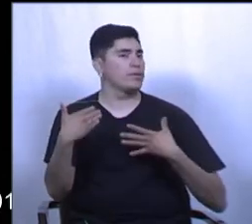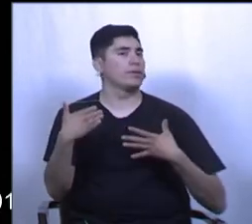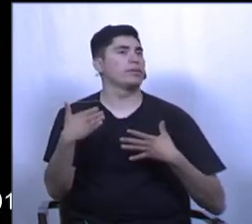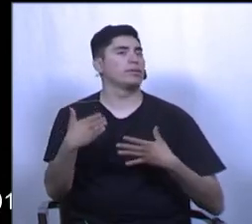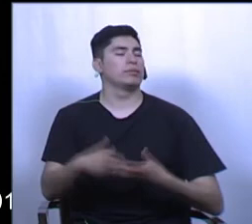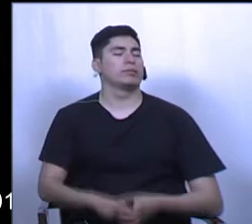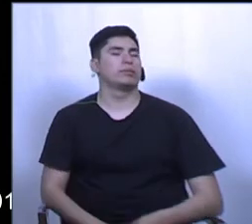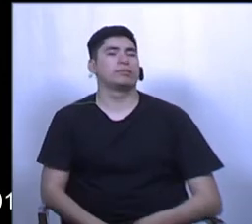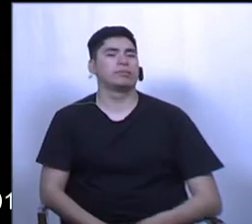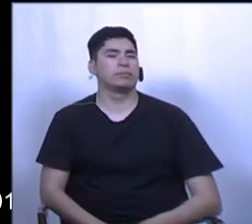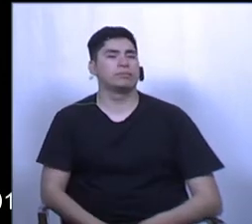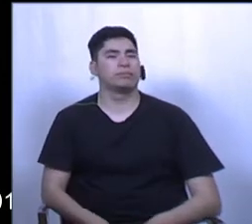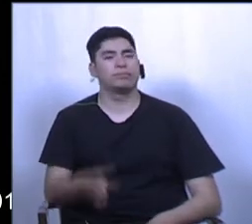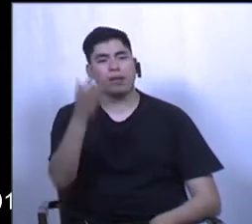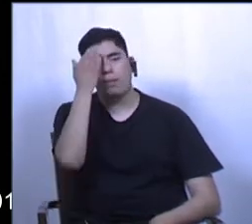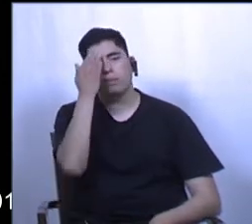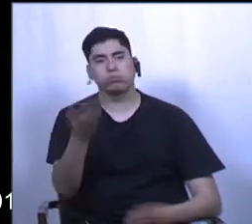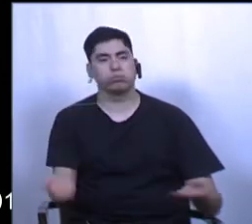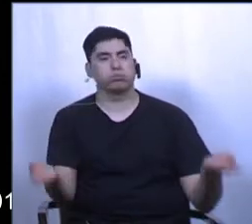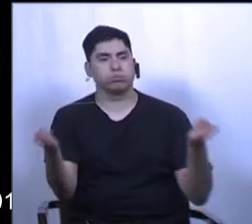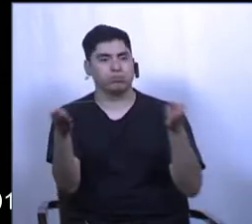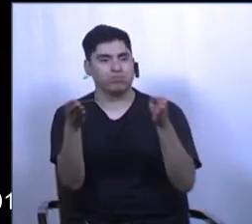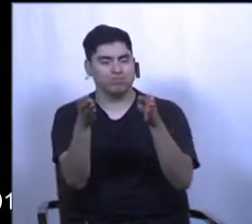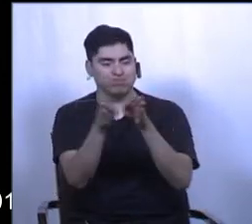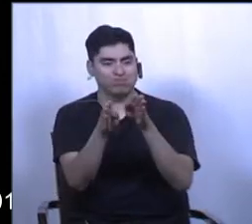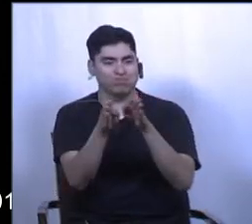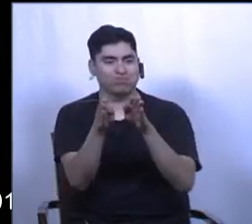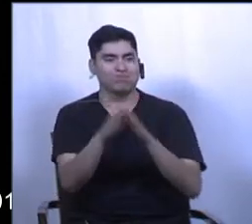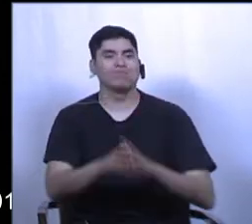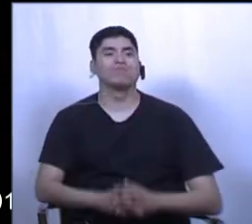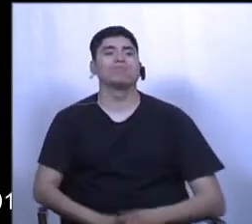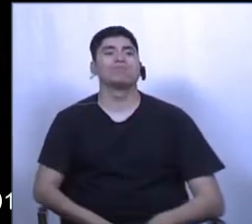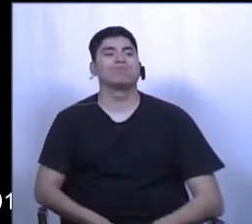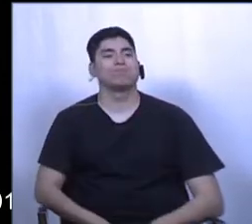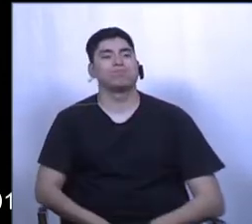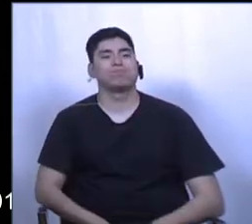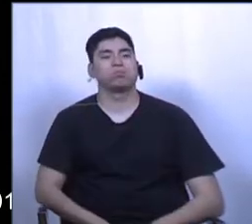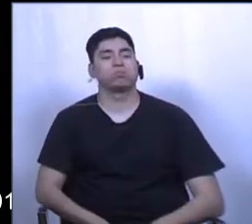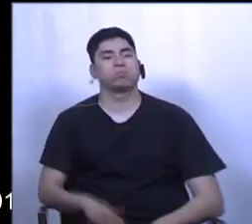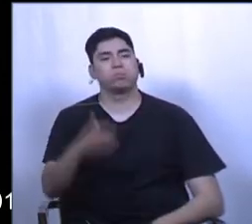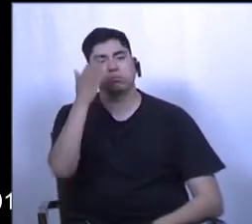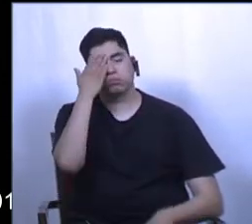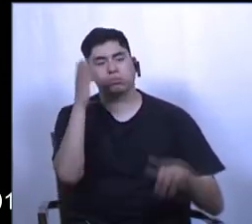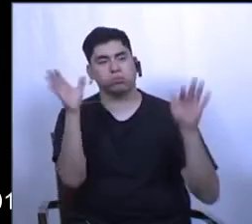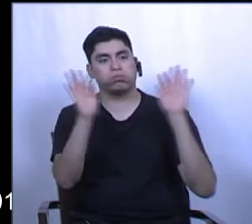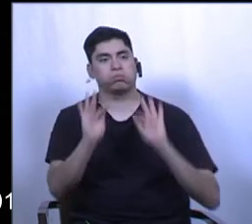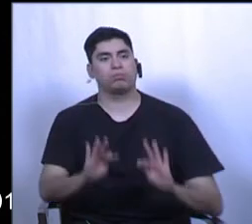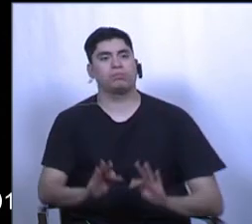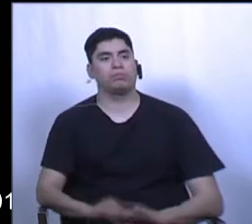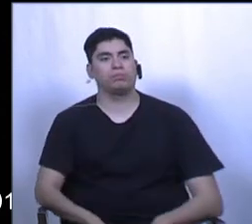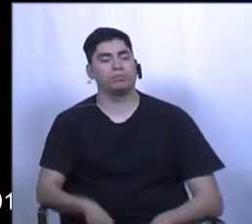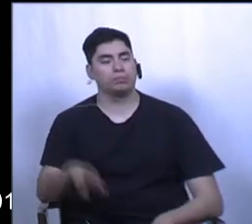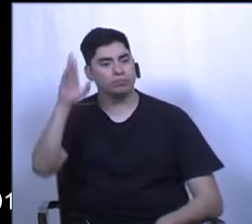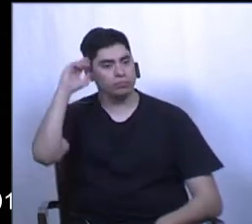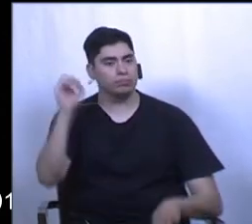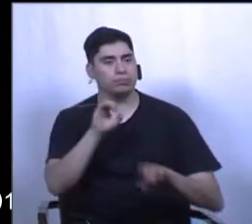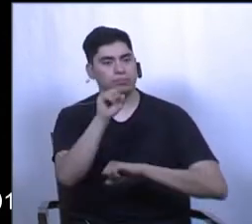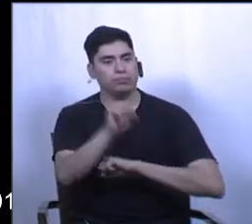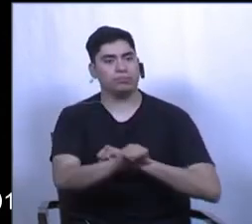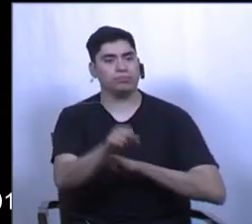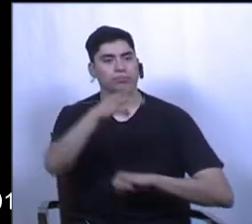a que se malpliegan las proteínas y eso es una malformación. Para probar nuestra